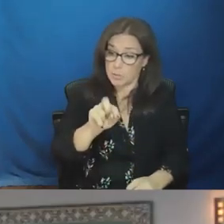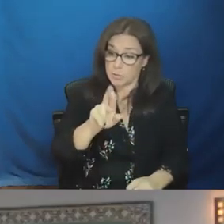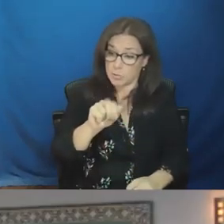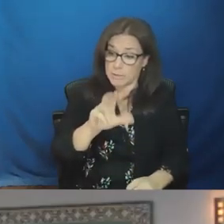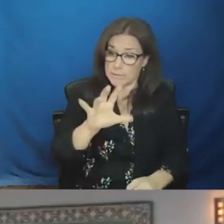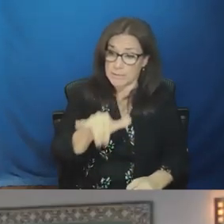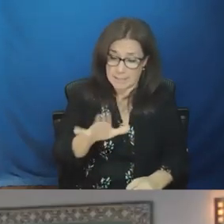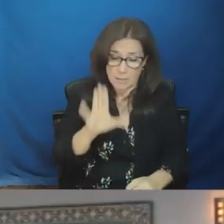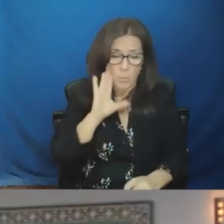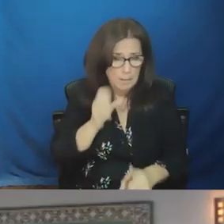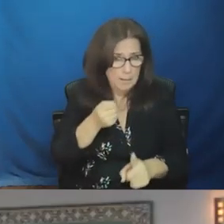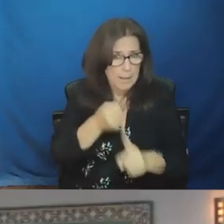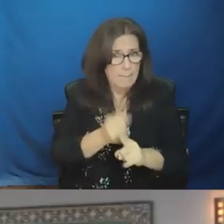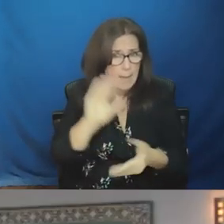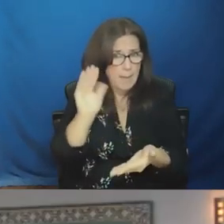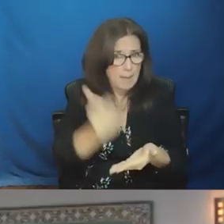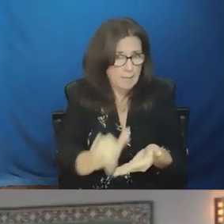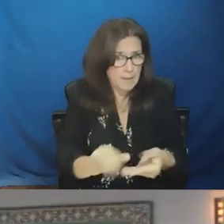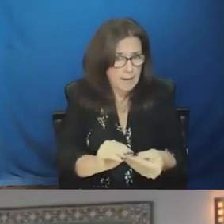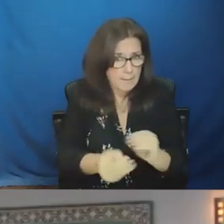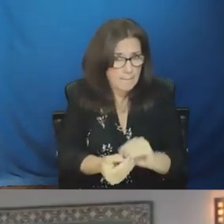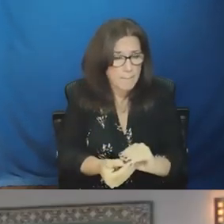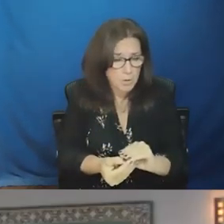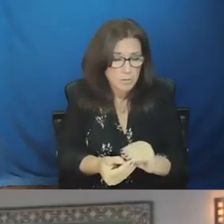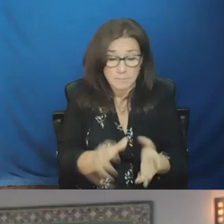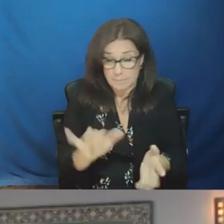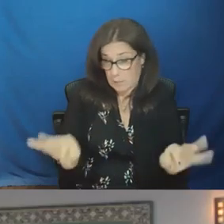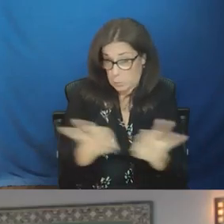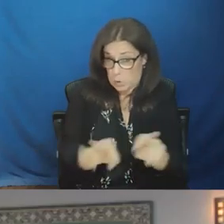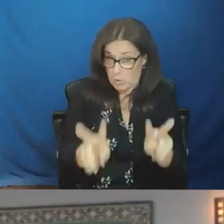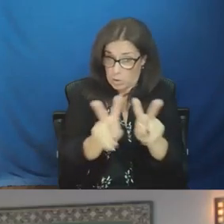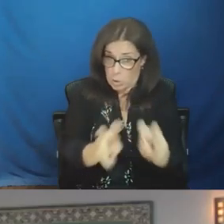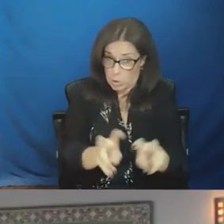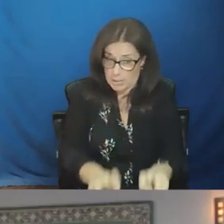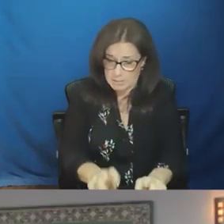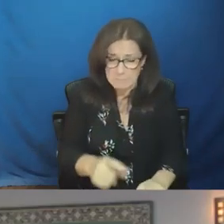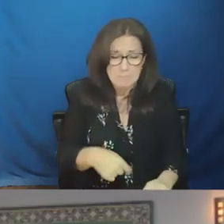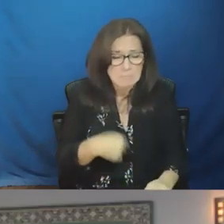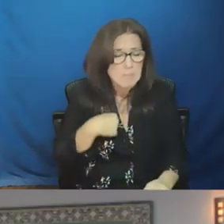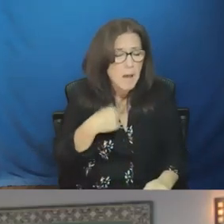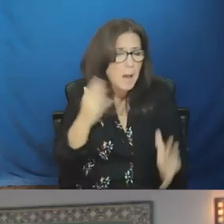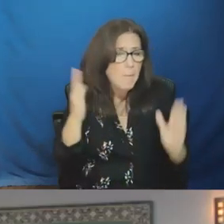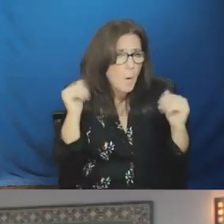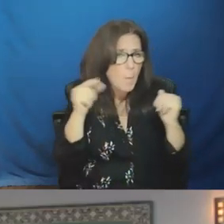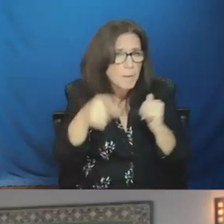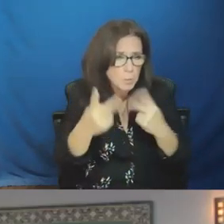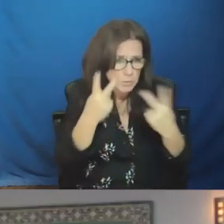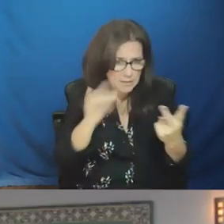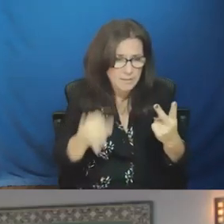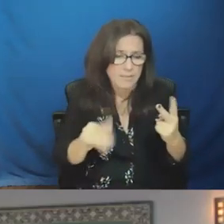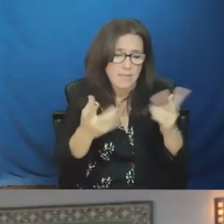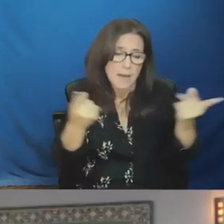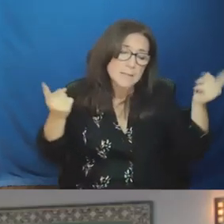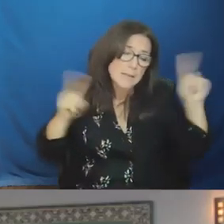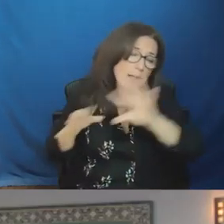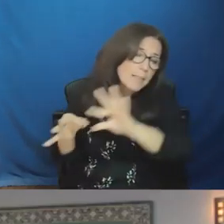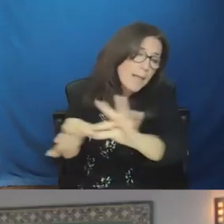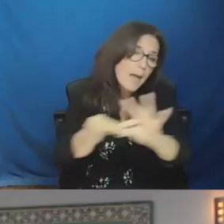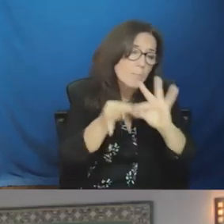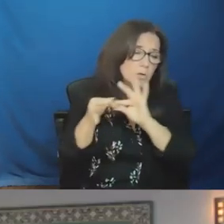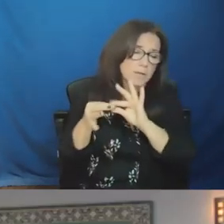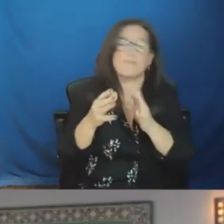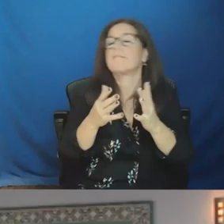creo que la lectoescritura va a afectar estos números y creo que vale la pena investigar esto